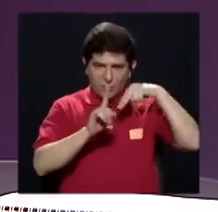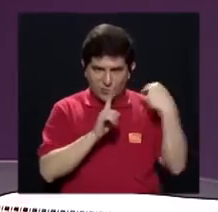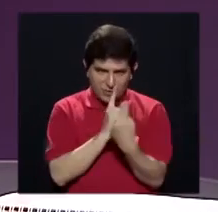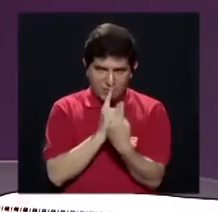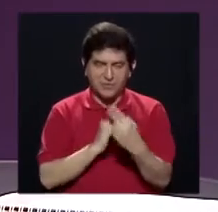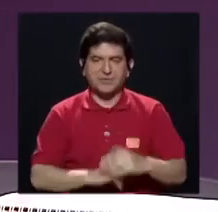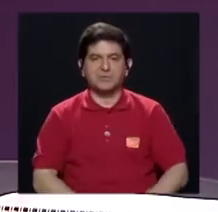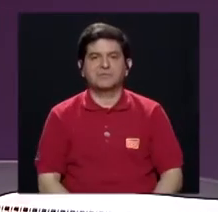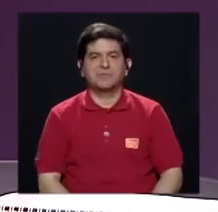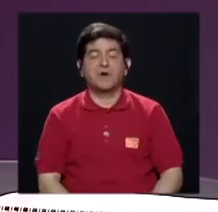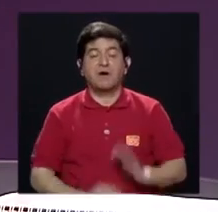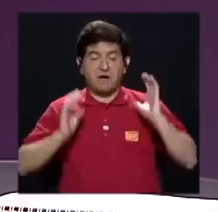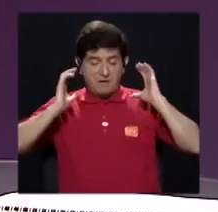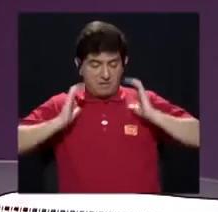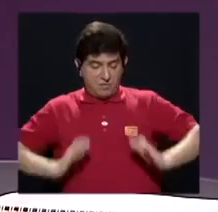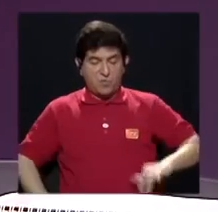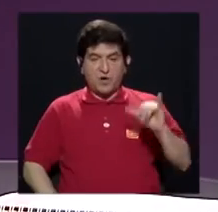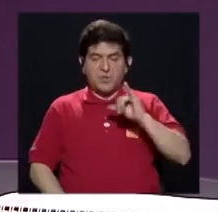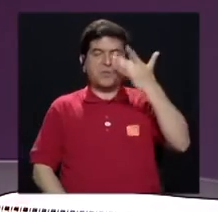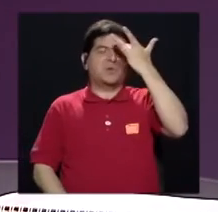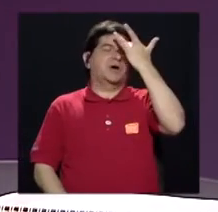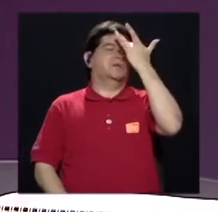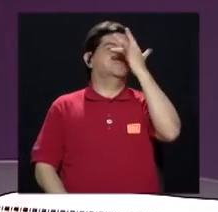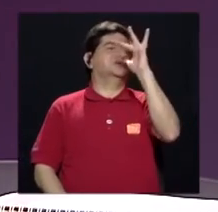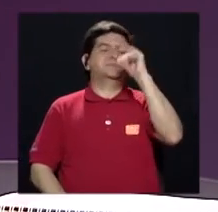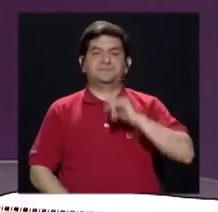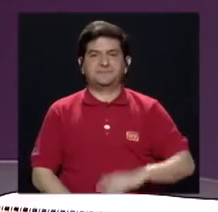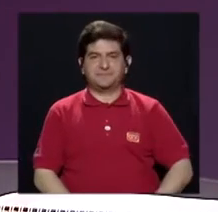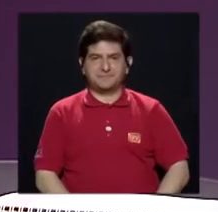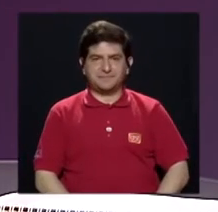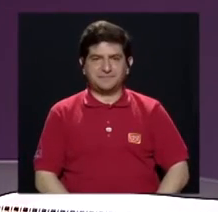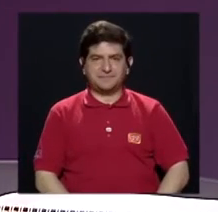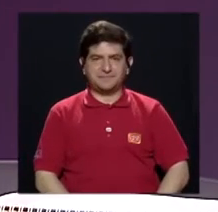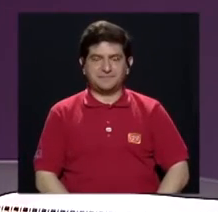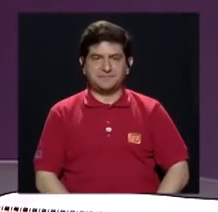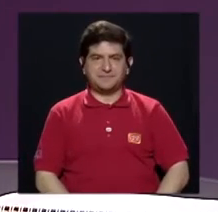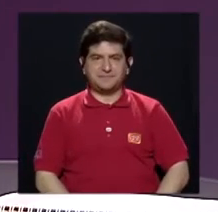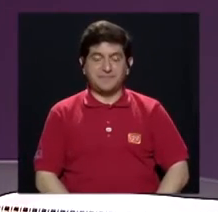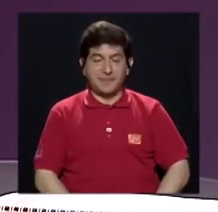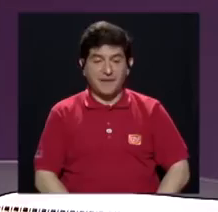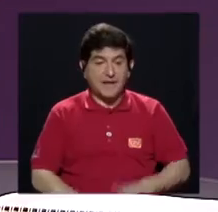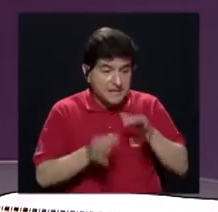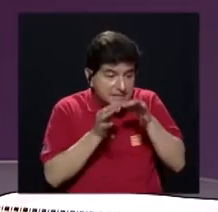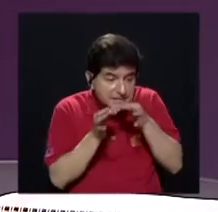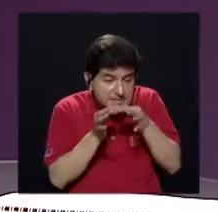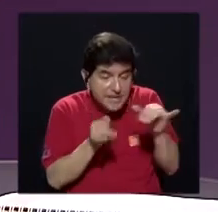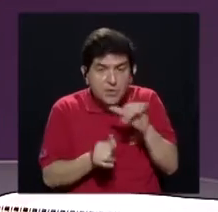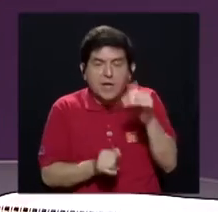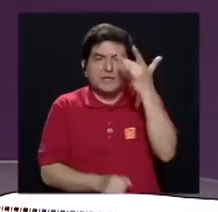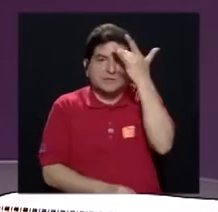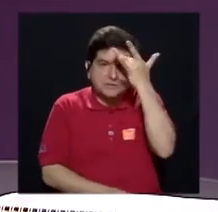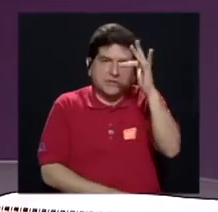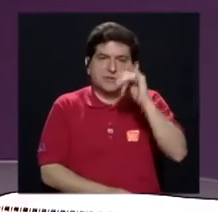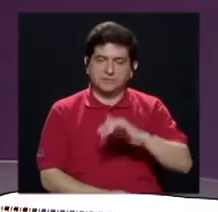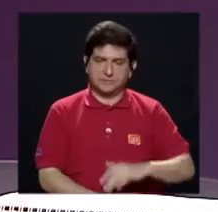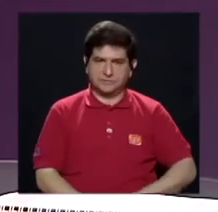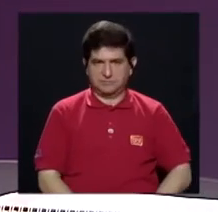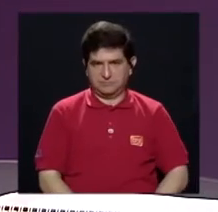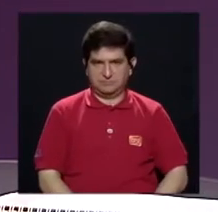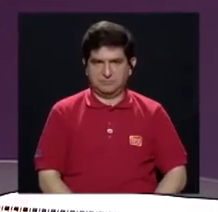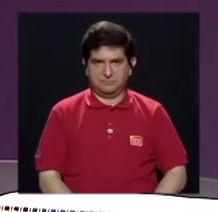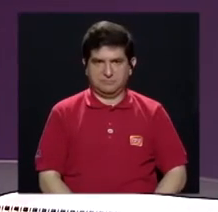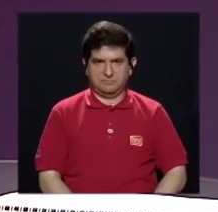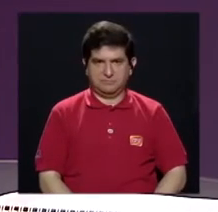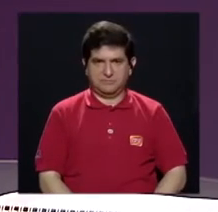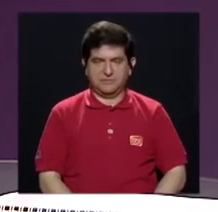que como nuestro cuerpo también es inteligente y las células también son inteligentes,